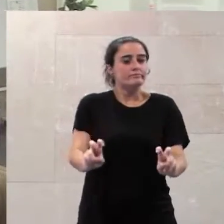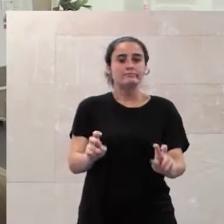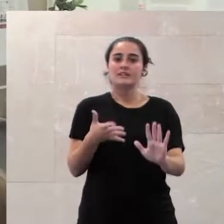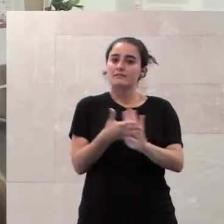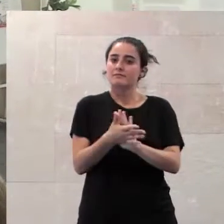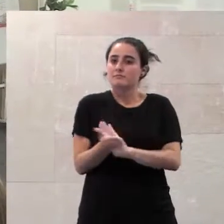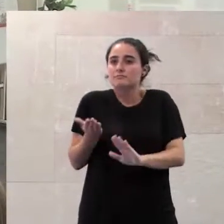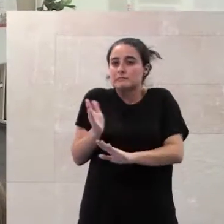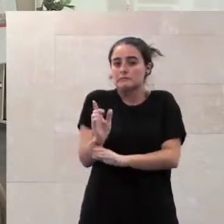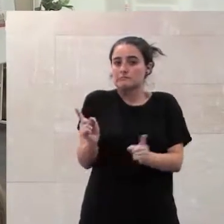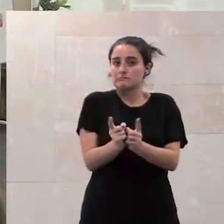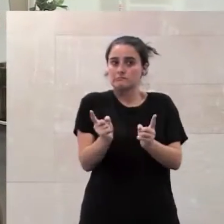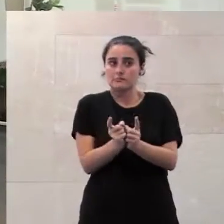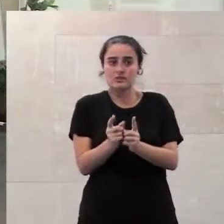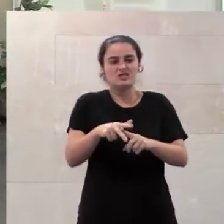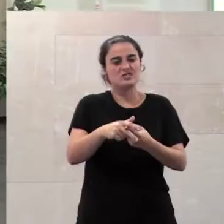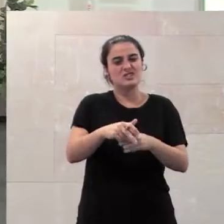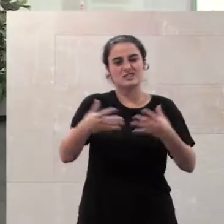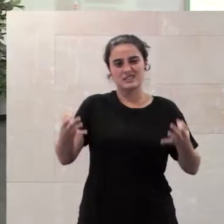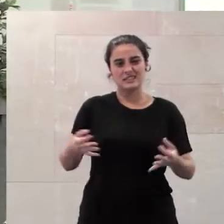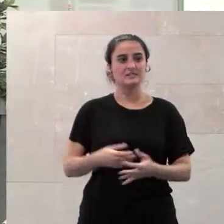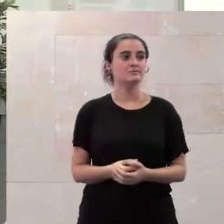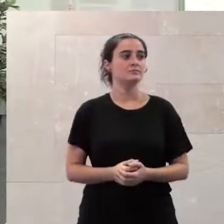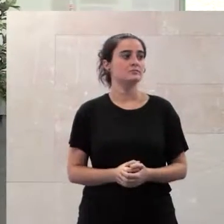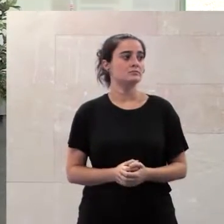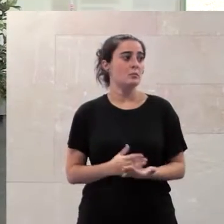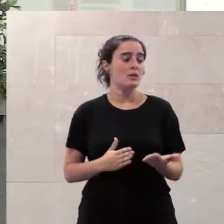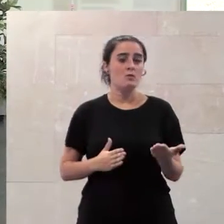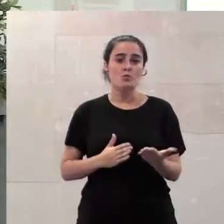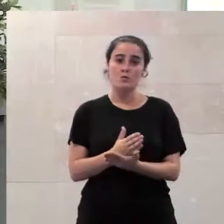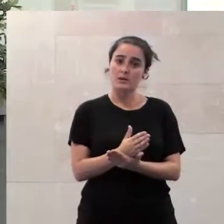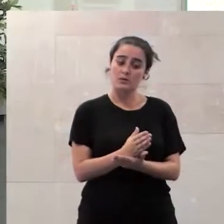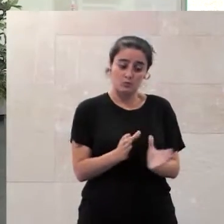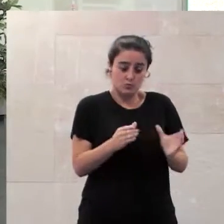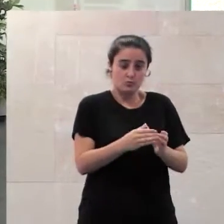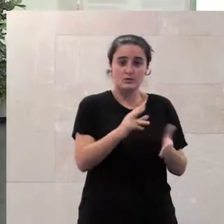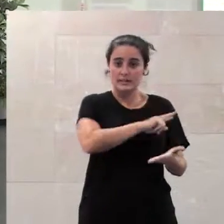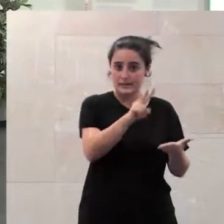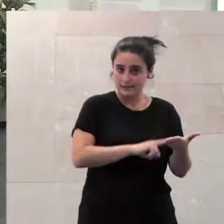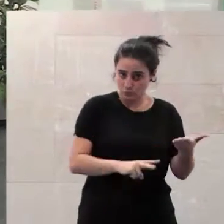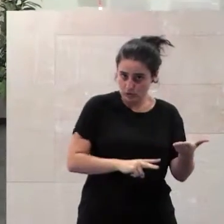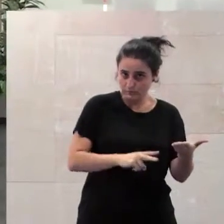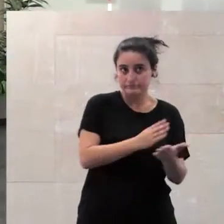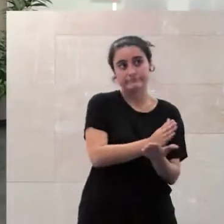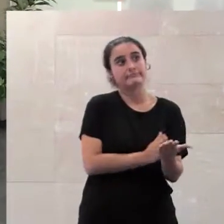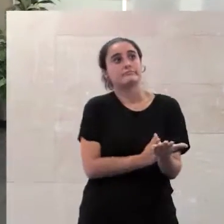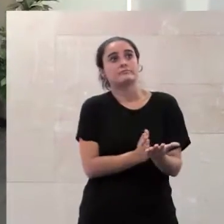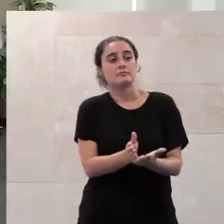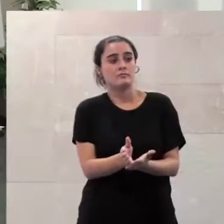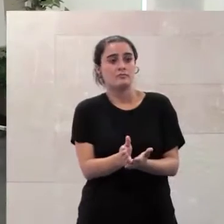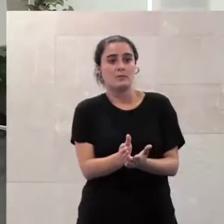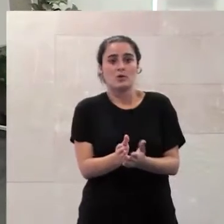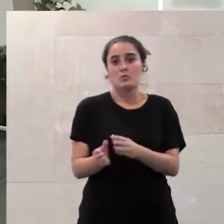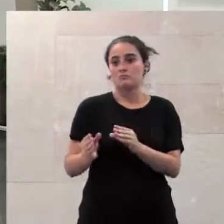qué van a consistir sus talleres. Por un lado, los clubes de lectura, por otro lado también el